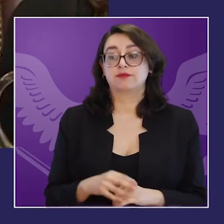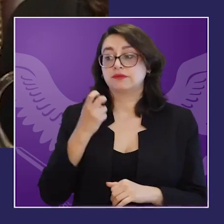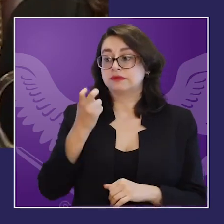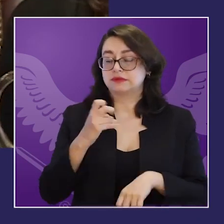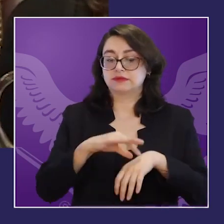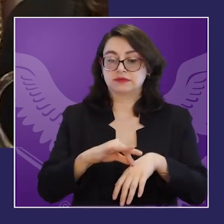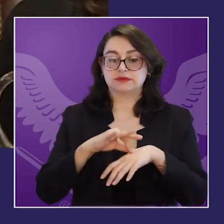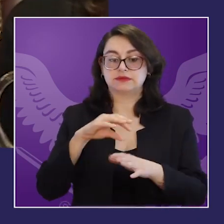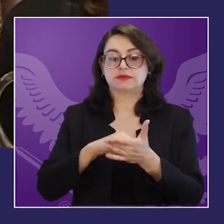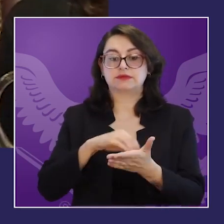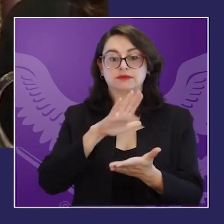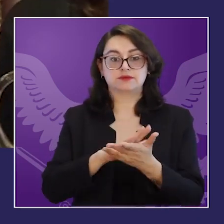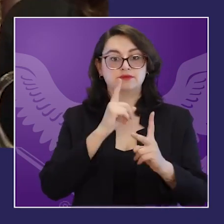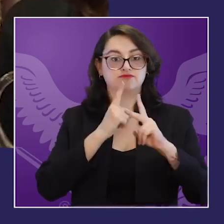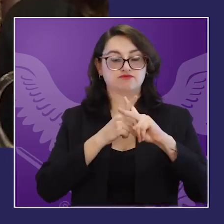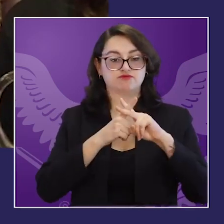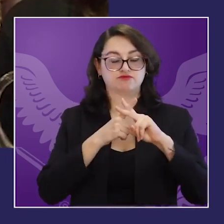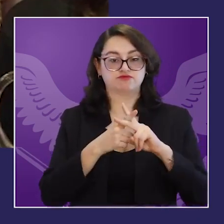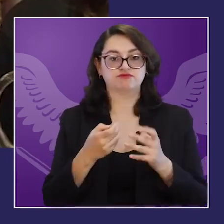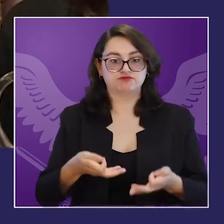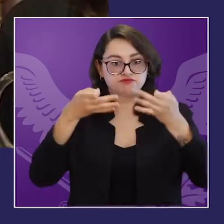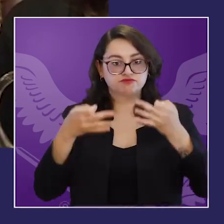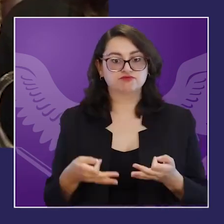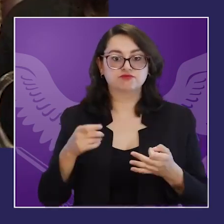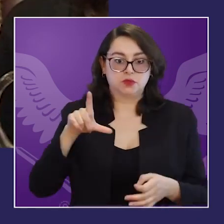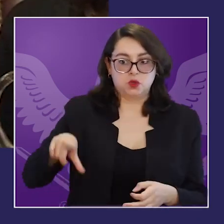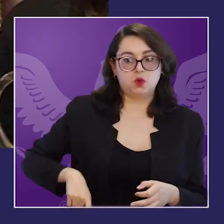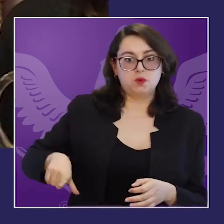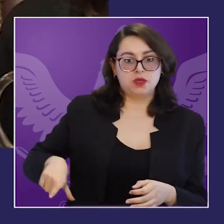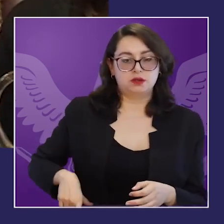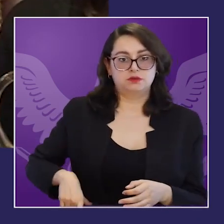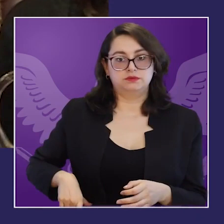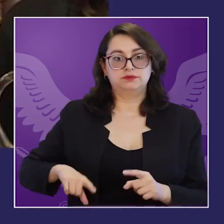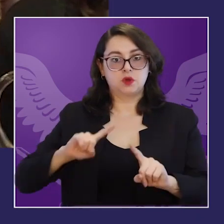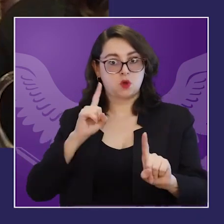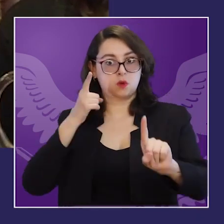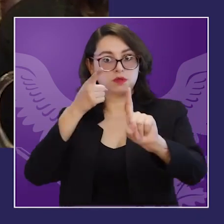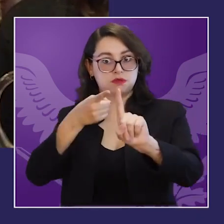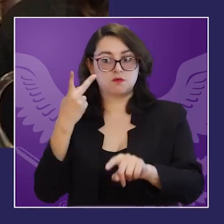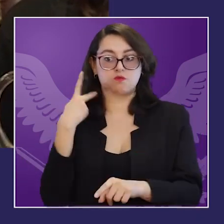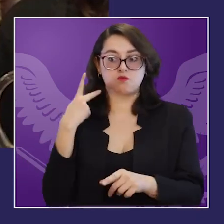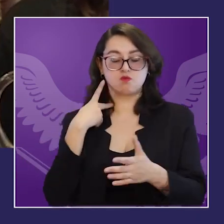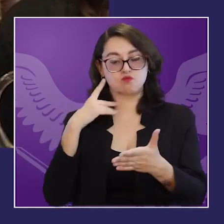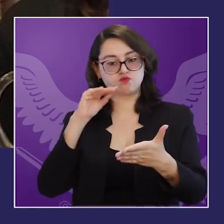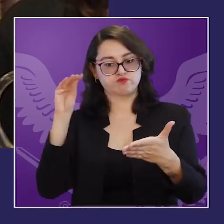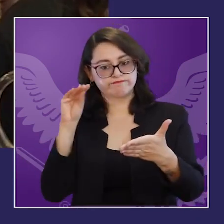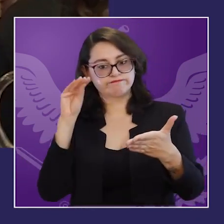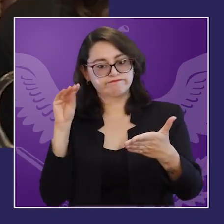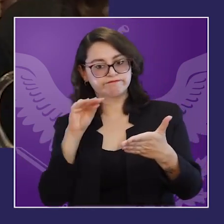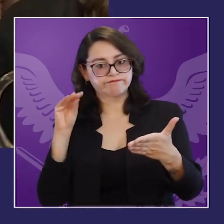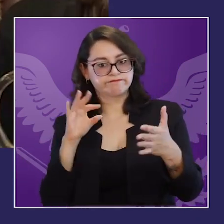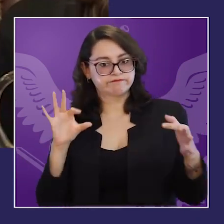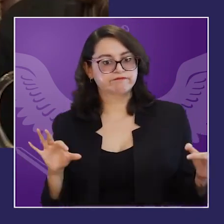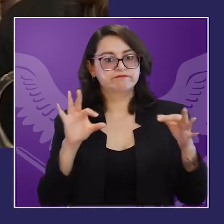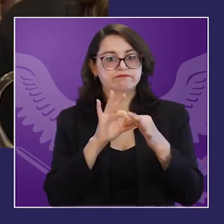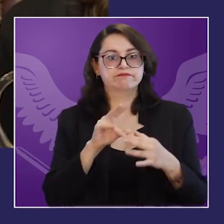estadísticas que surjan del Estado y con el objetivo de que las políticas públicas se implementen teniendo en cuenta cada una de las realidades de